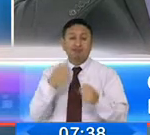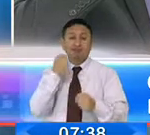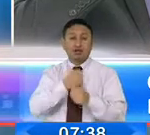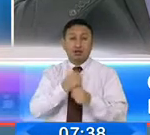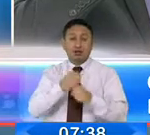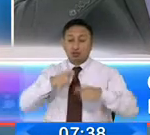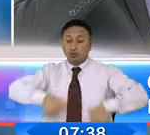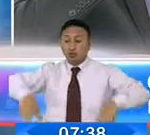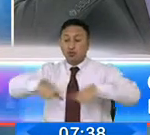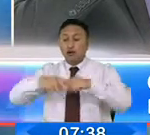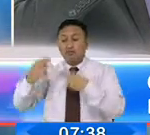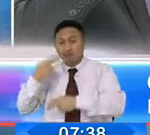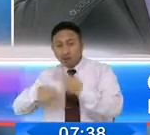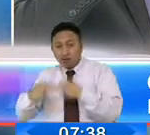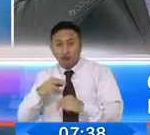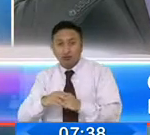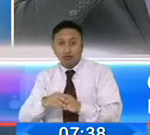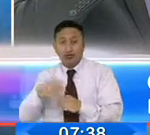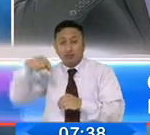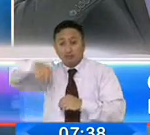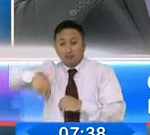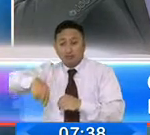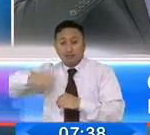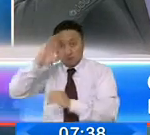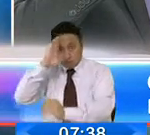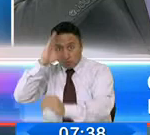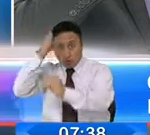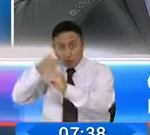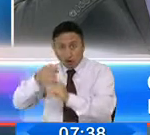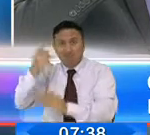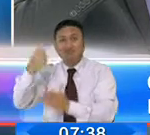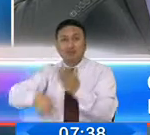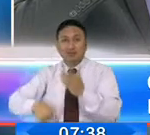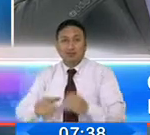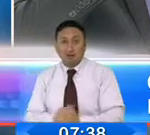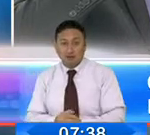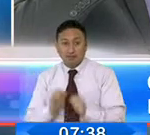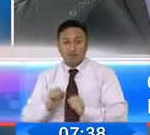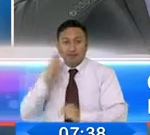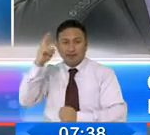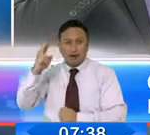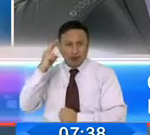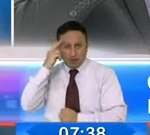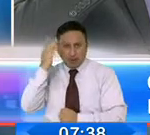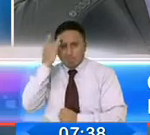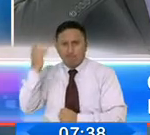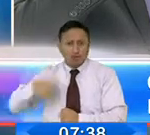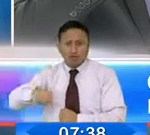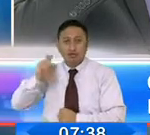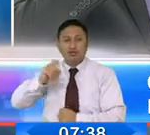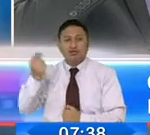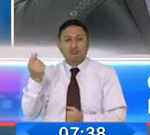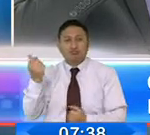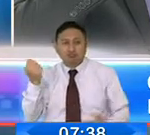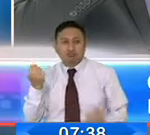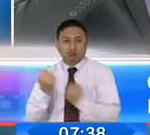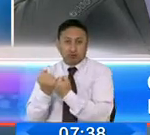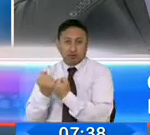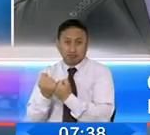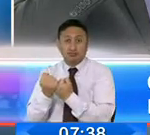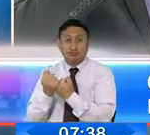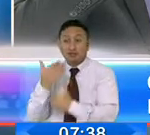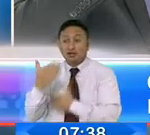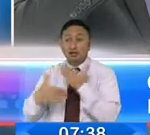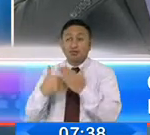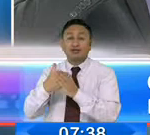el negocio, el problema que aspira a resolver este emprendedor, las razones por las que se requiere el financiamiento y el impacto del